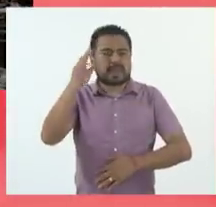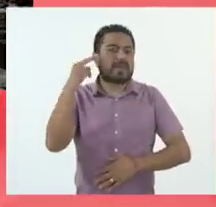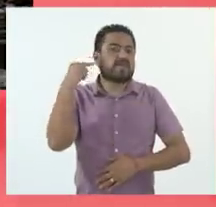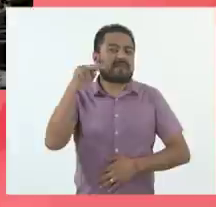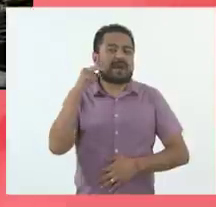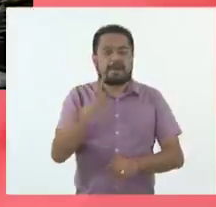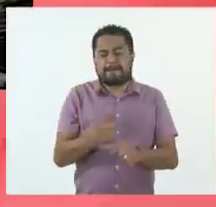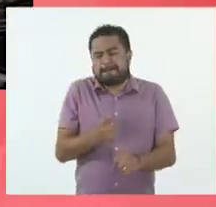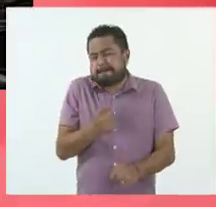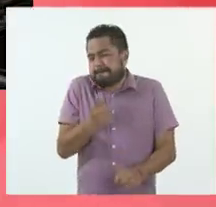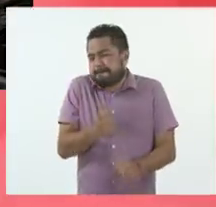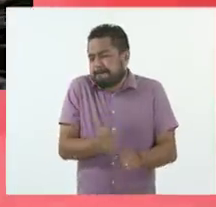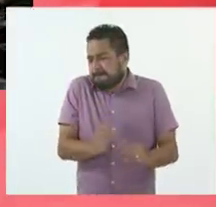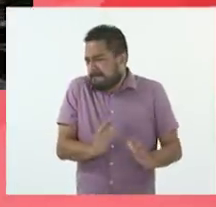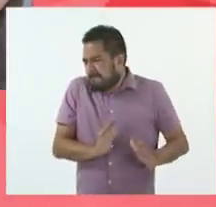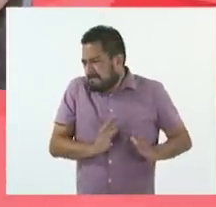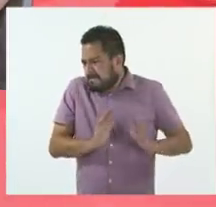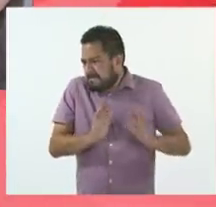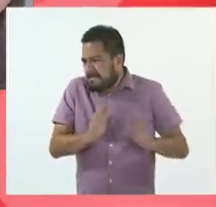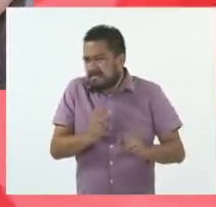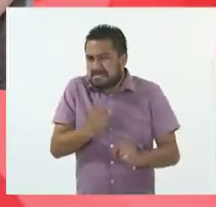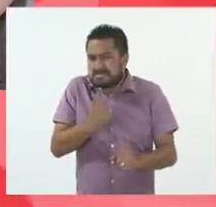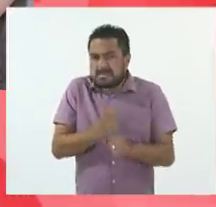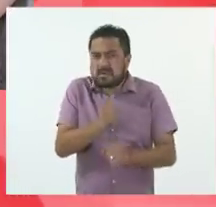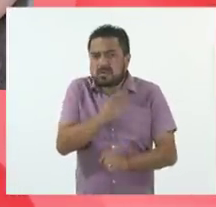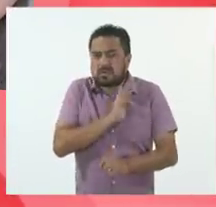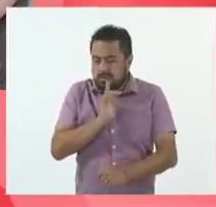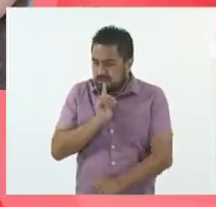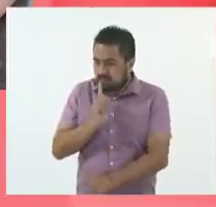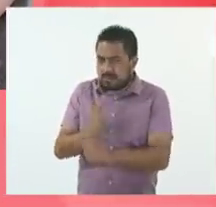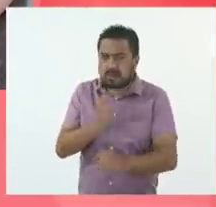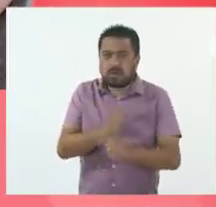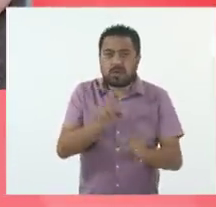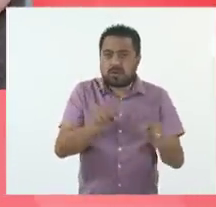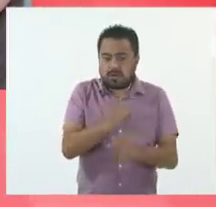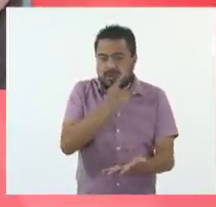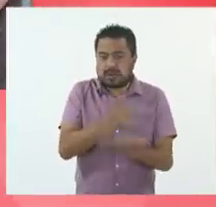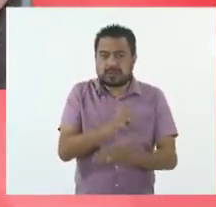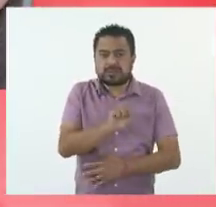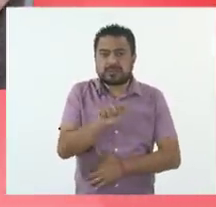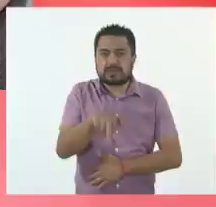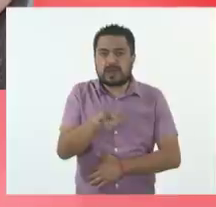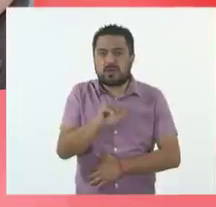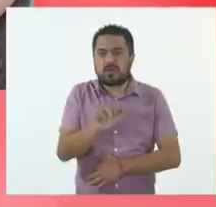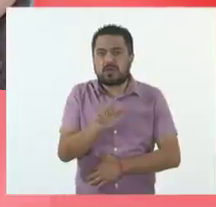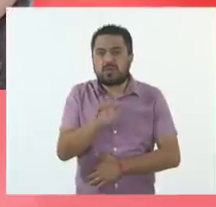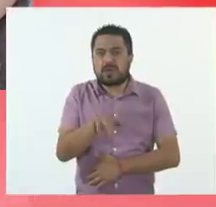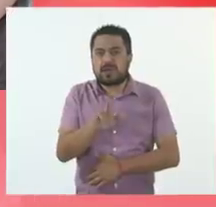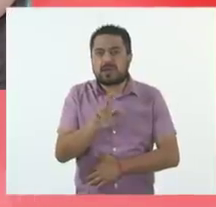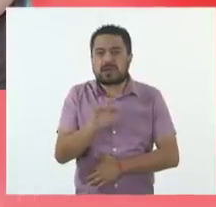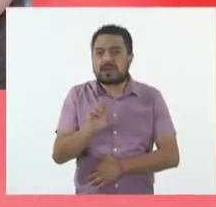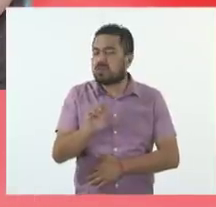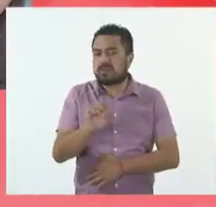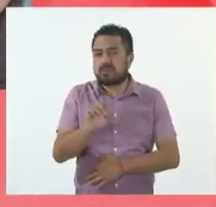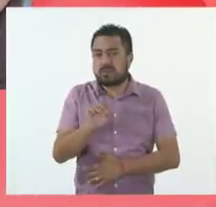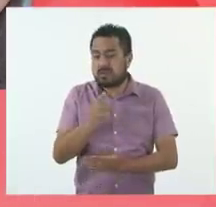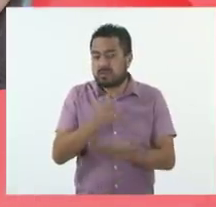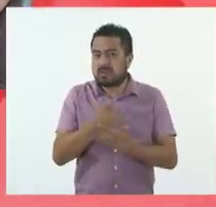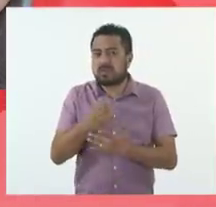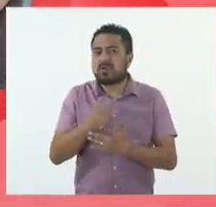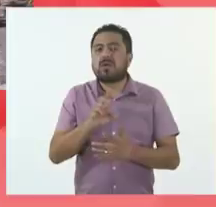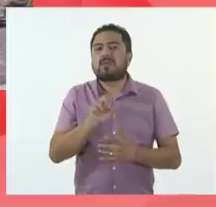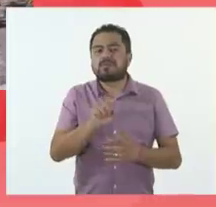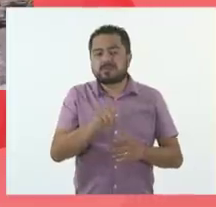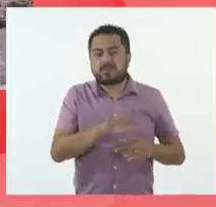el primeritito, absolutamente laico, que vas a encontrar, no solamente en San Juan del Río, sino en buena parte del Camino